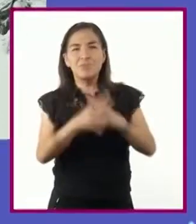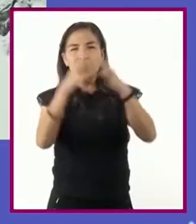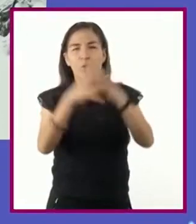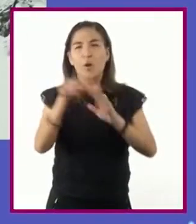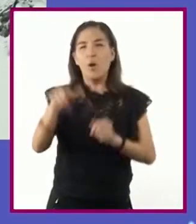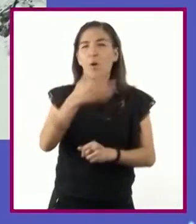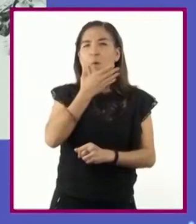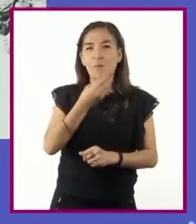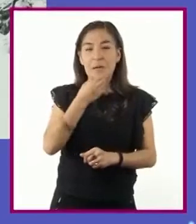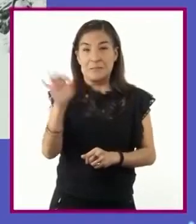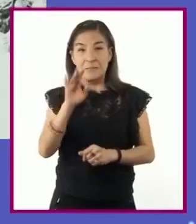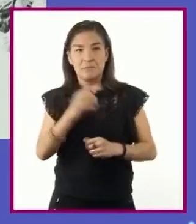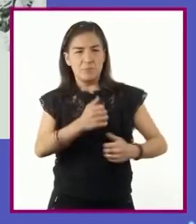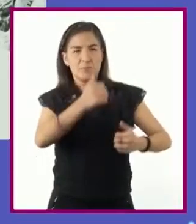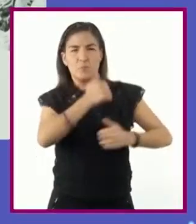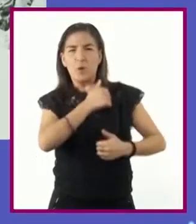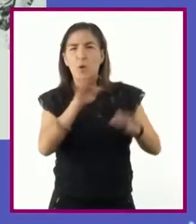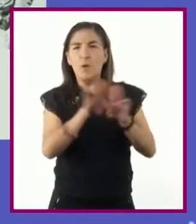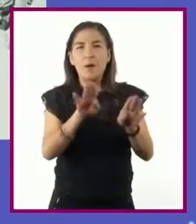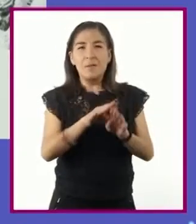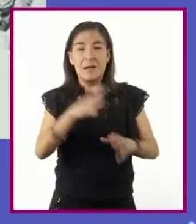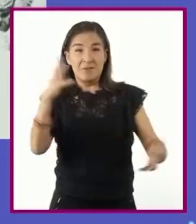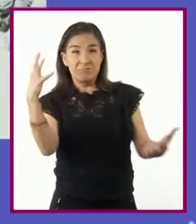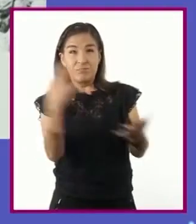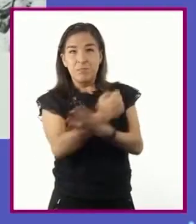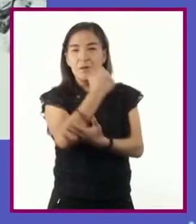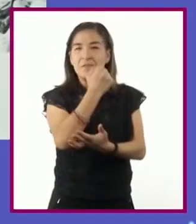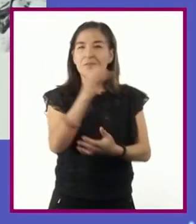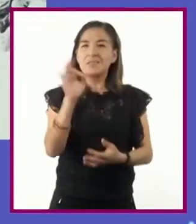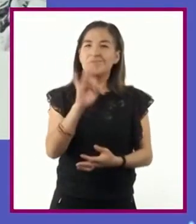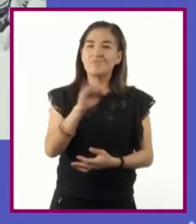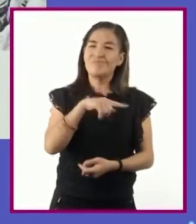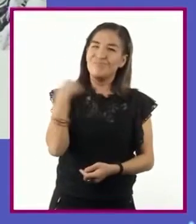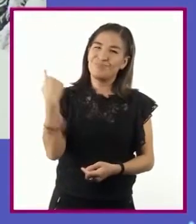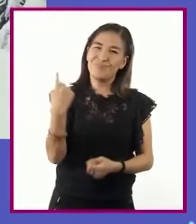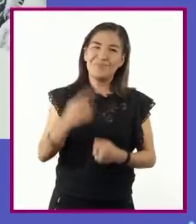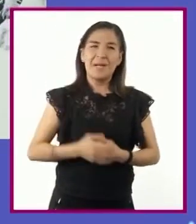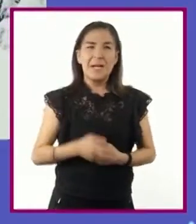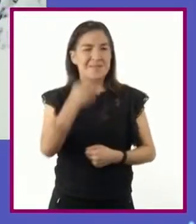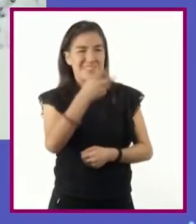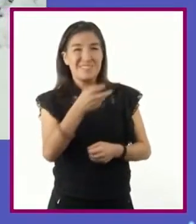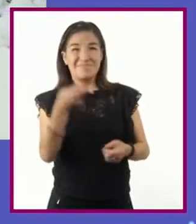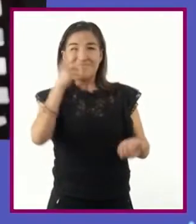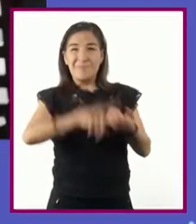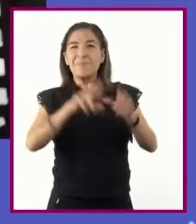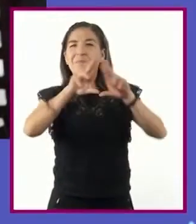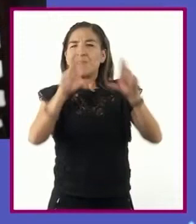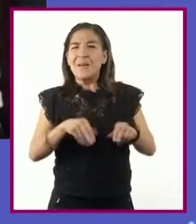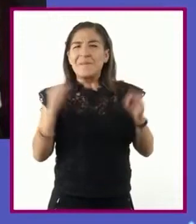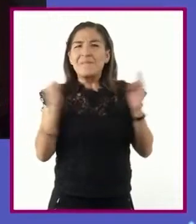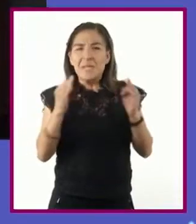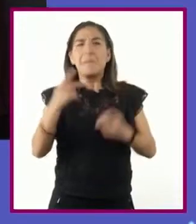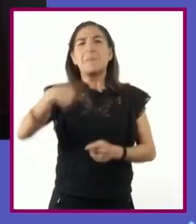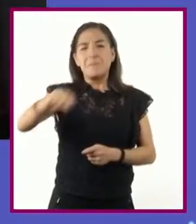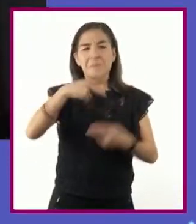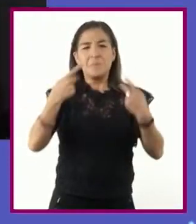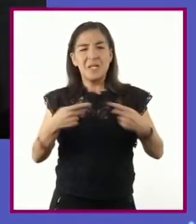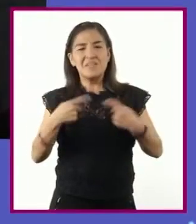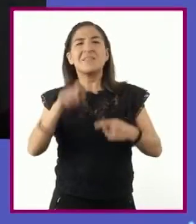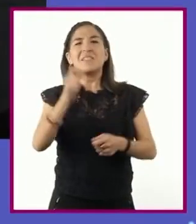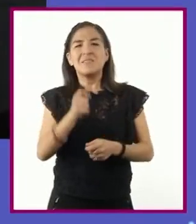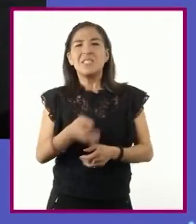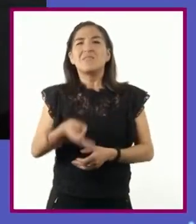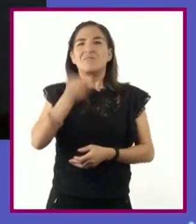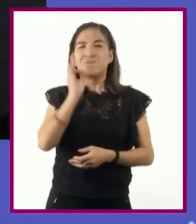decidían si el guerrero iba a vencer o a perecer. Debido al clima helado, los finlandeses toman y toman